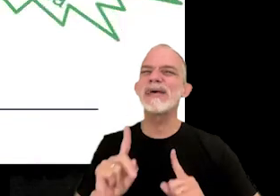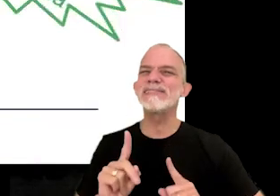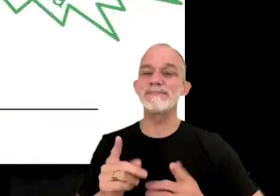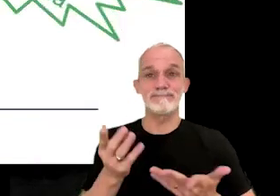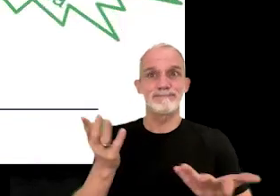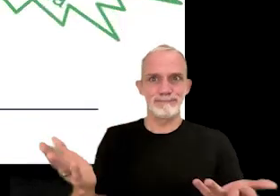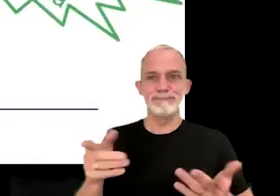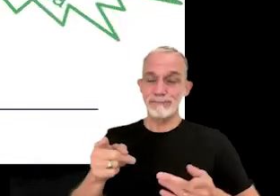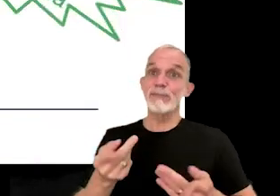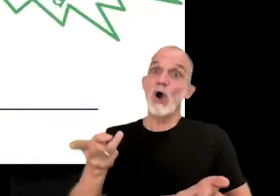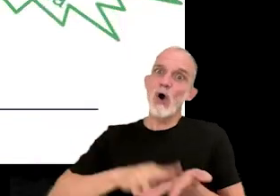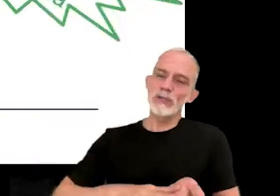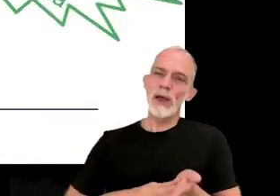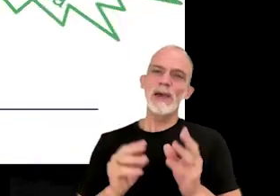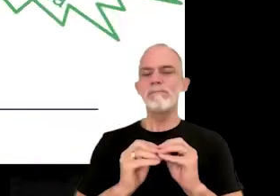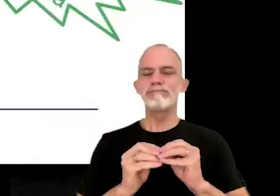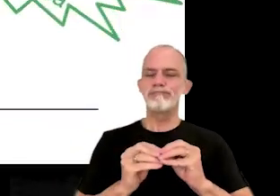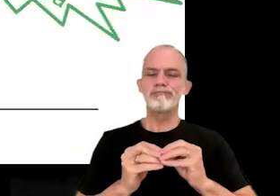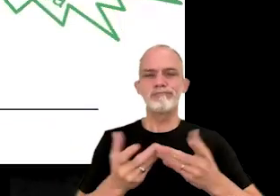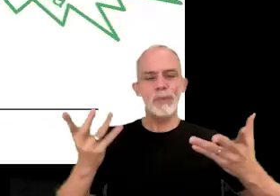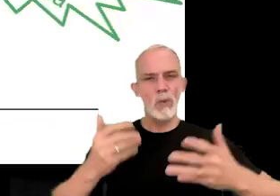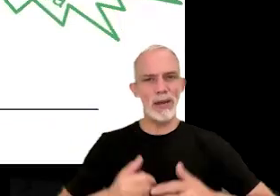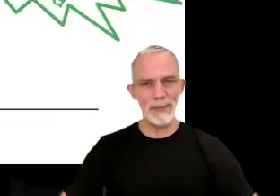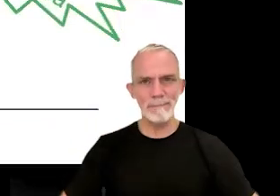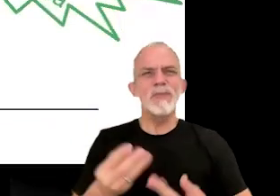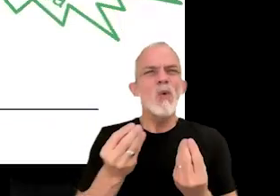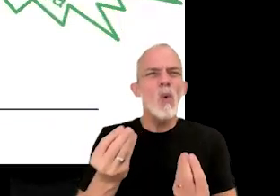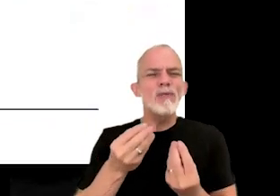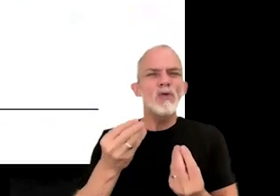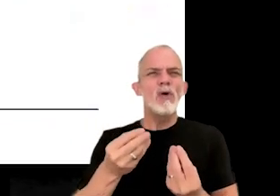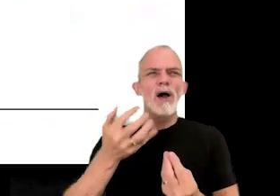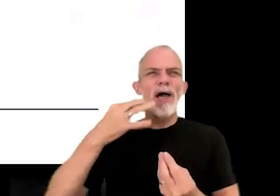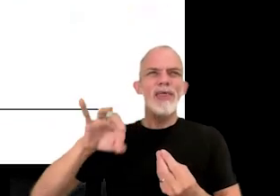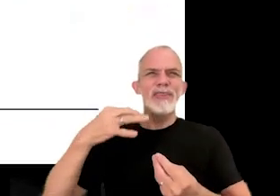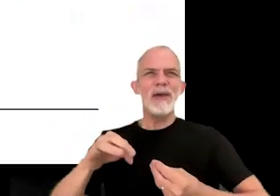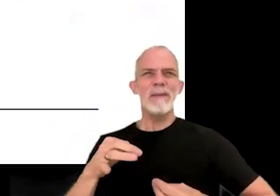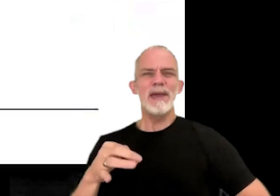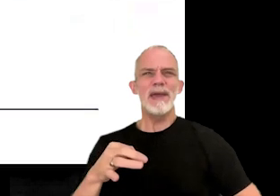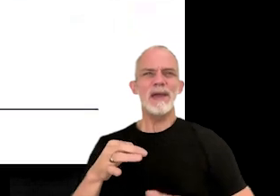encontramos nuevamente con esta problemática, porque a ver, ¿cuándo es que esto